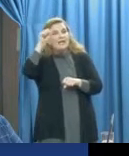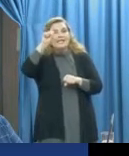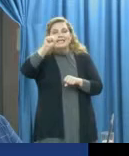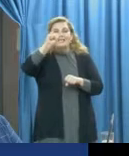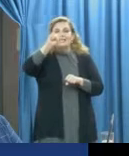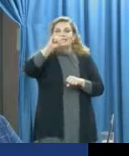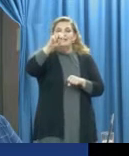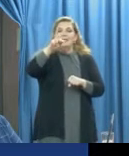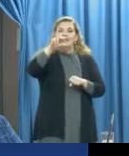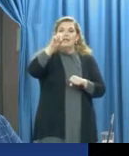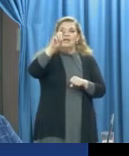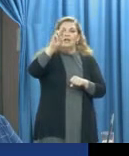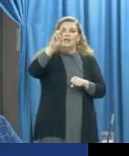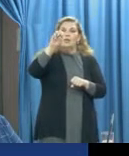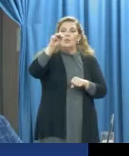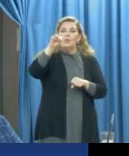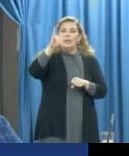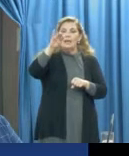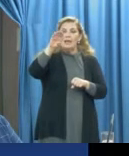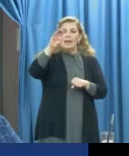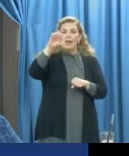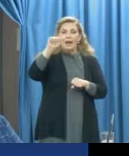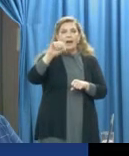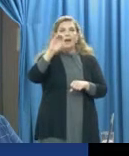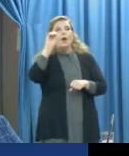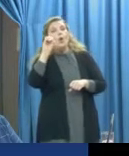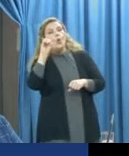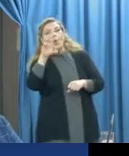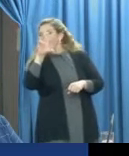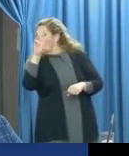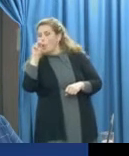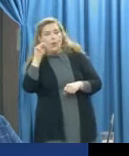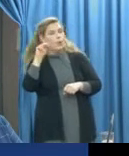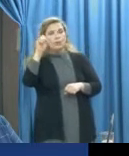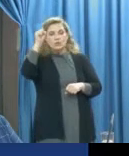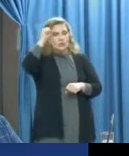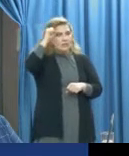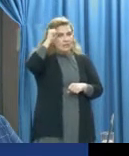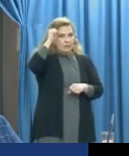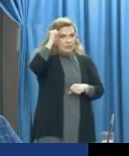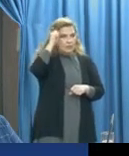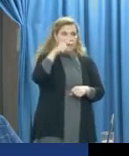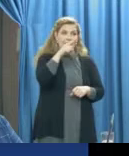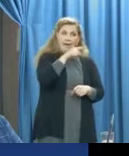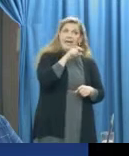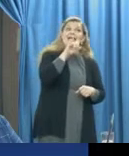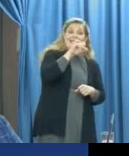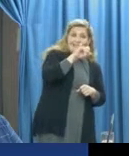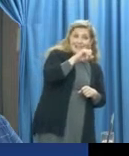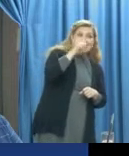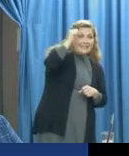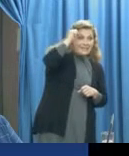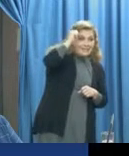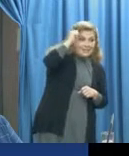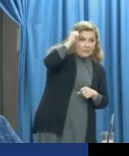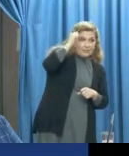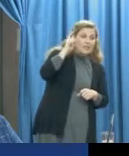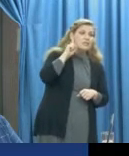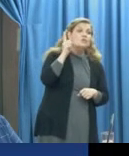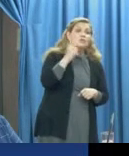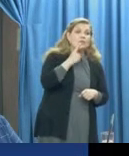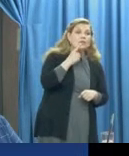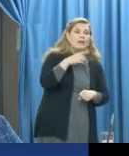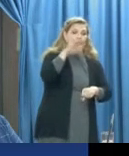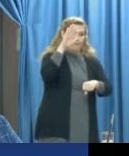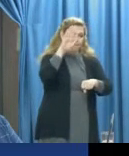no sindrómicas. Dentro de las sindrómicas es la sordera más otras